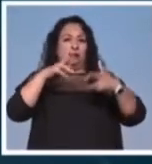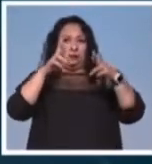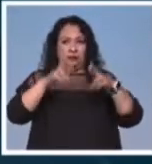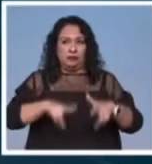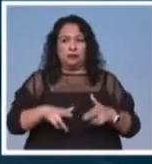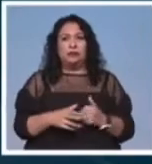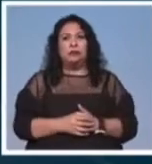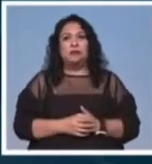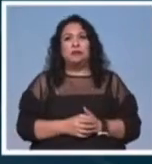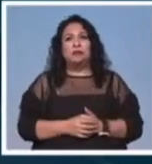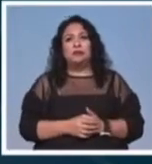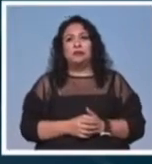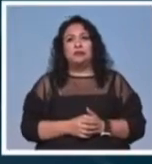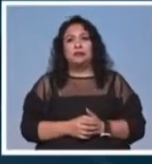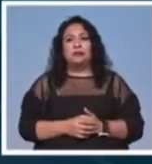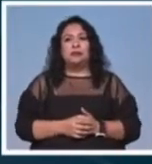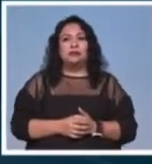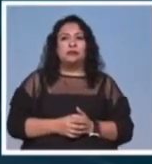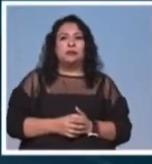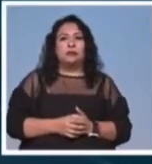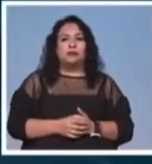representando.